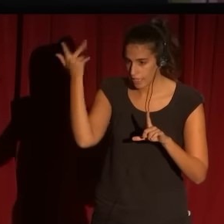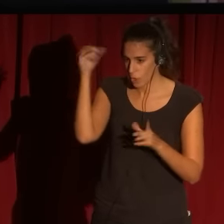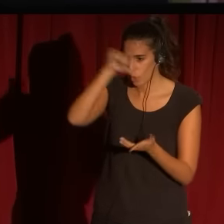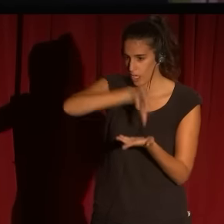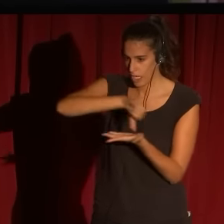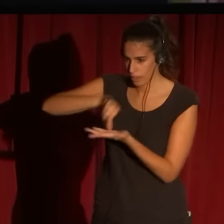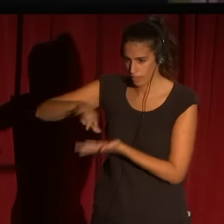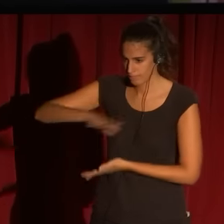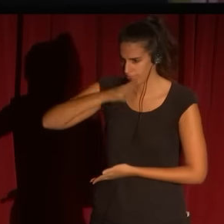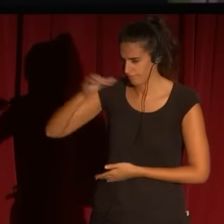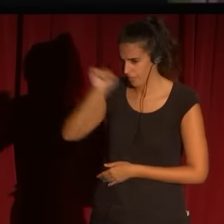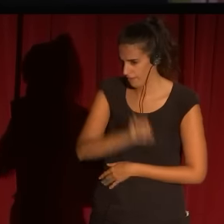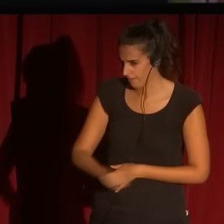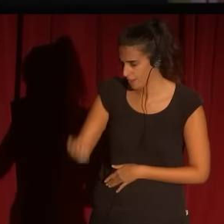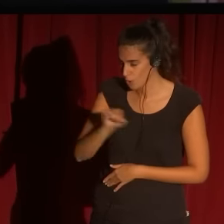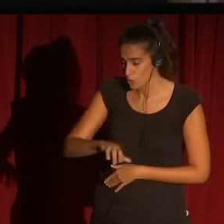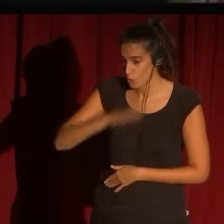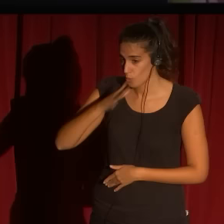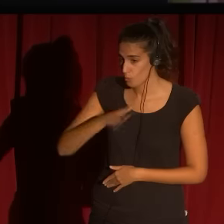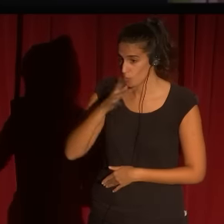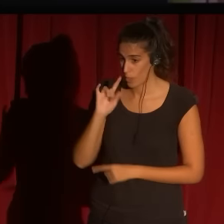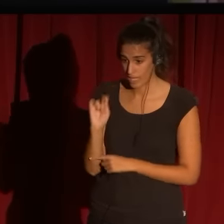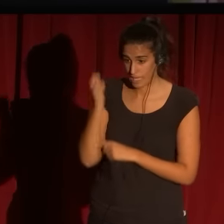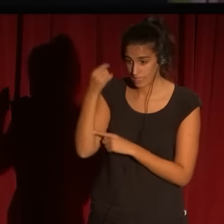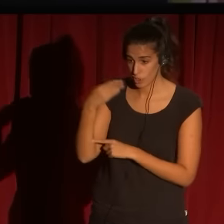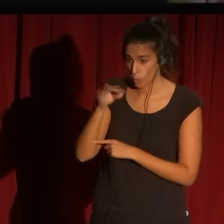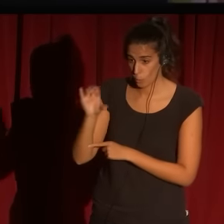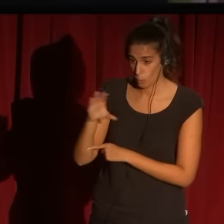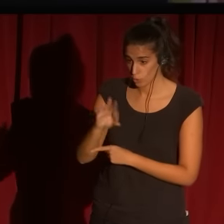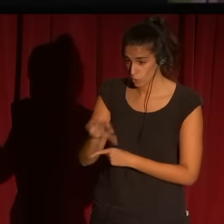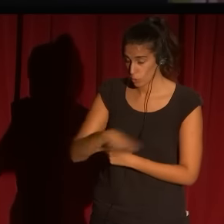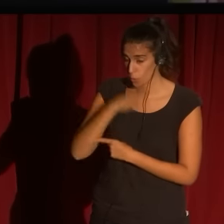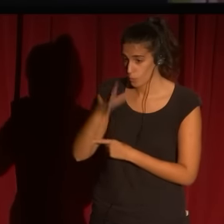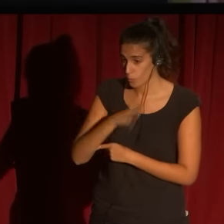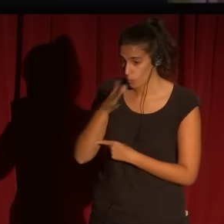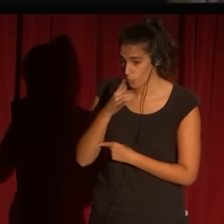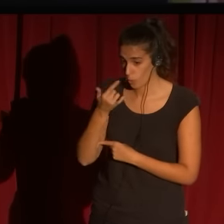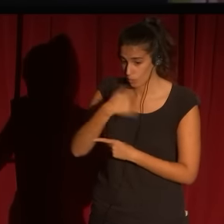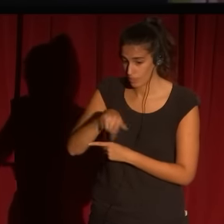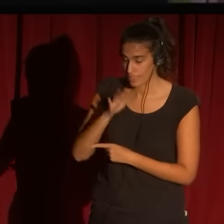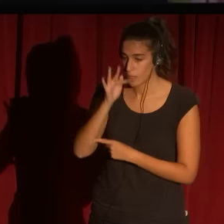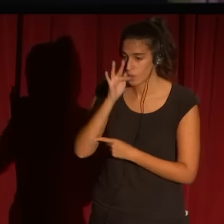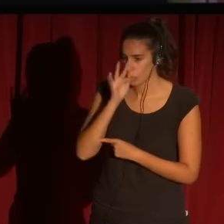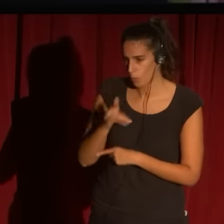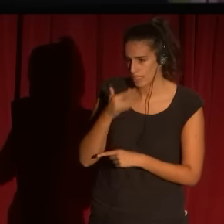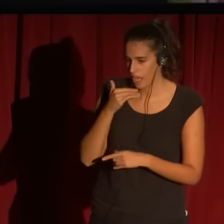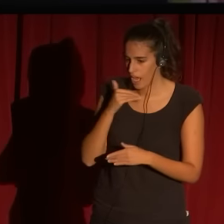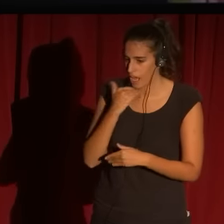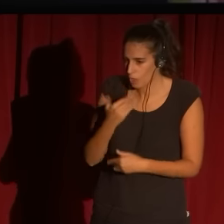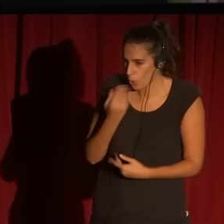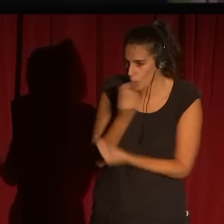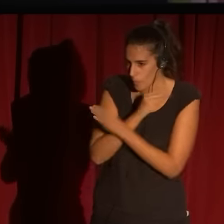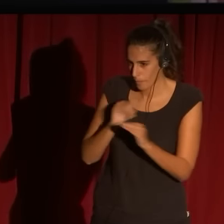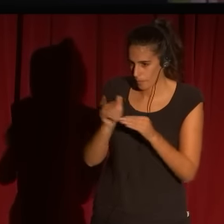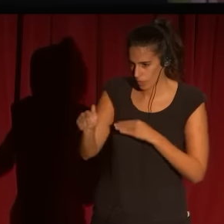son tan espectacularmente maravillosos porque el éxito del Bosco es precisamente ofrecernos La promesa de algo mejor de manera que podamos